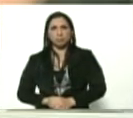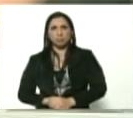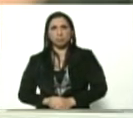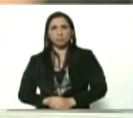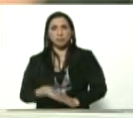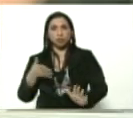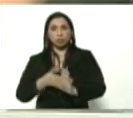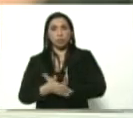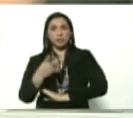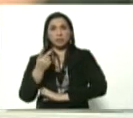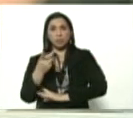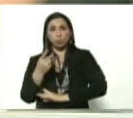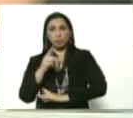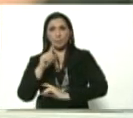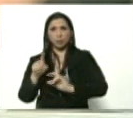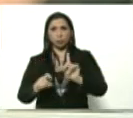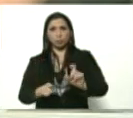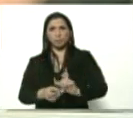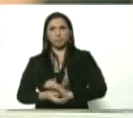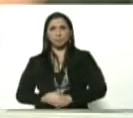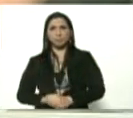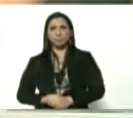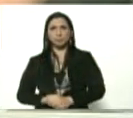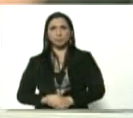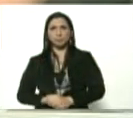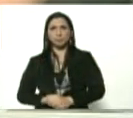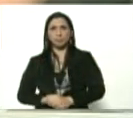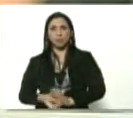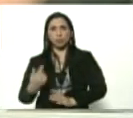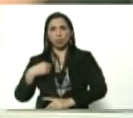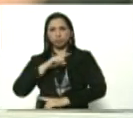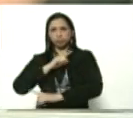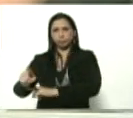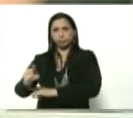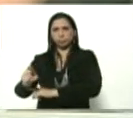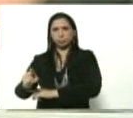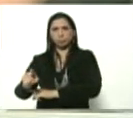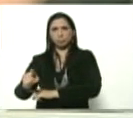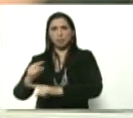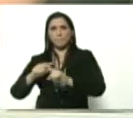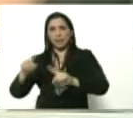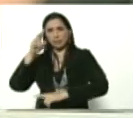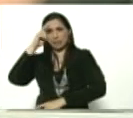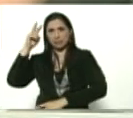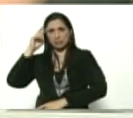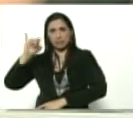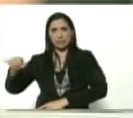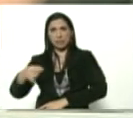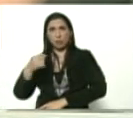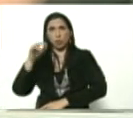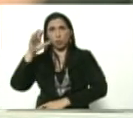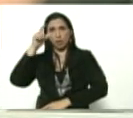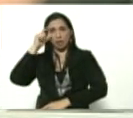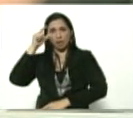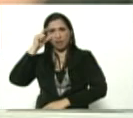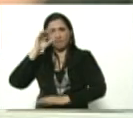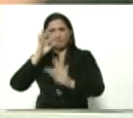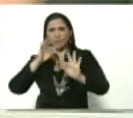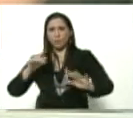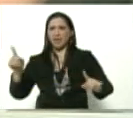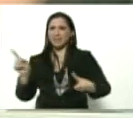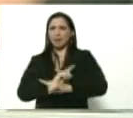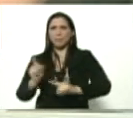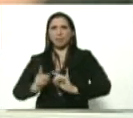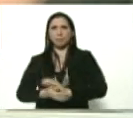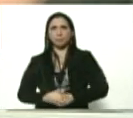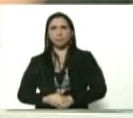Sobre la segunda pregunta, he dado la instrucción para que el canciller de la República de manera inmediata